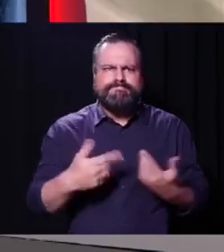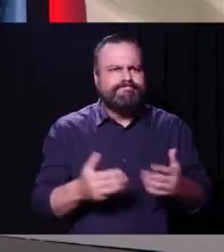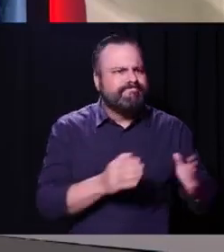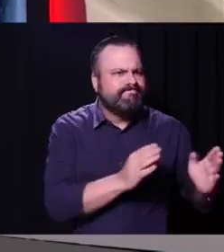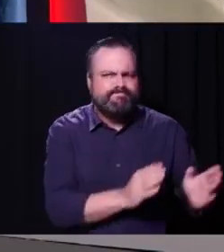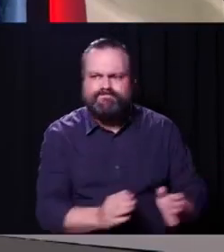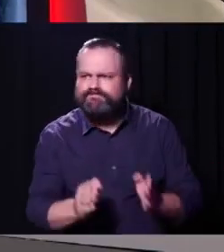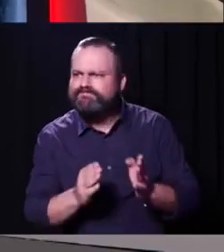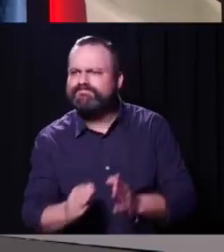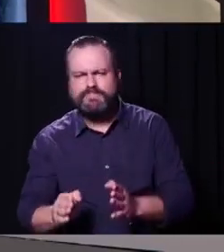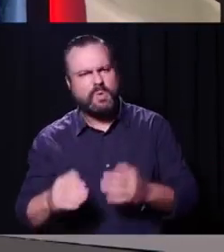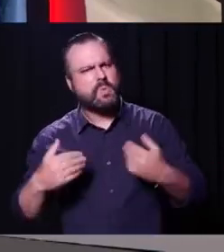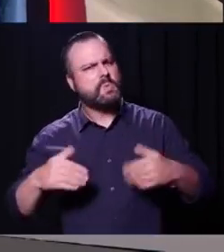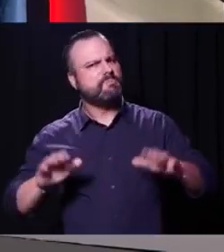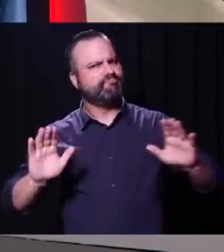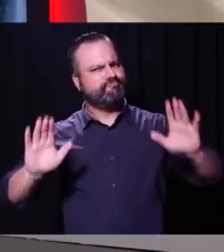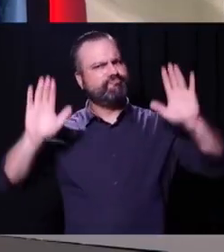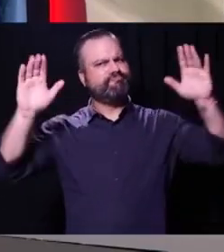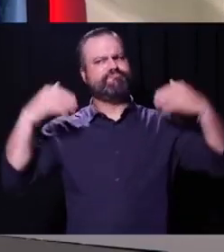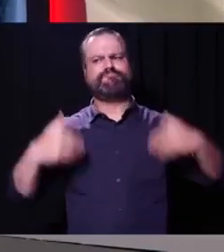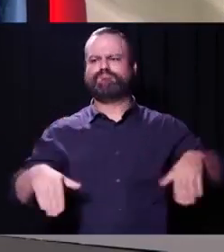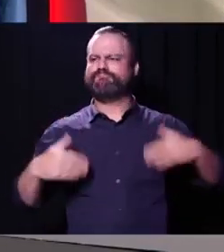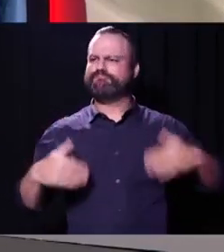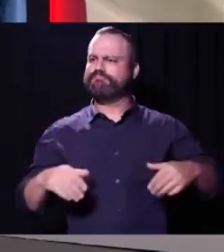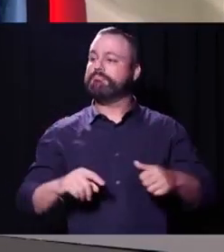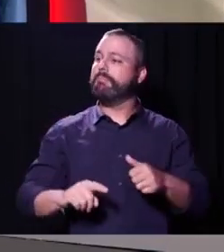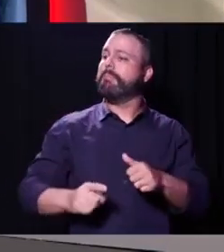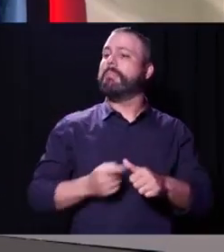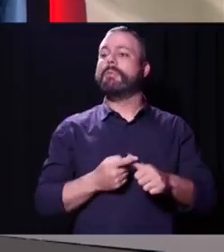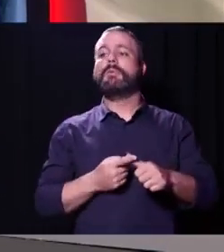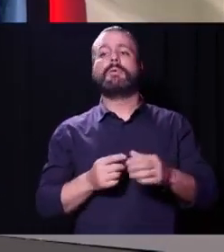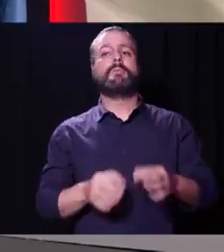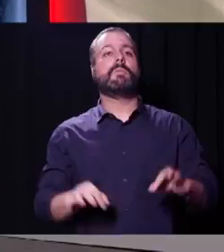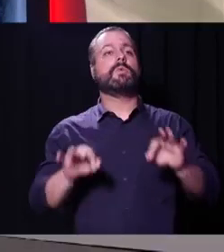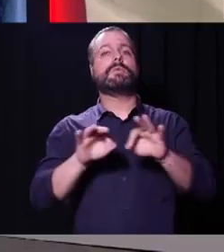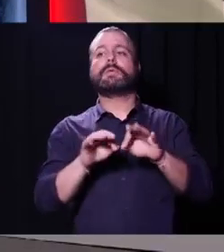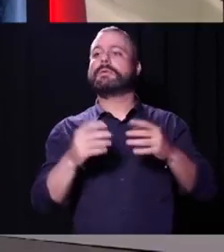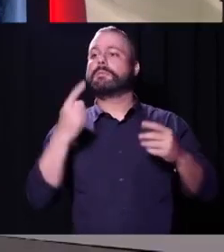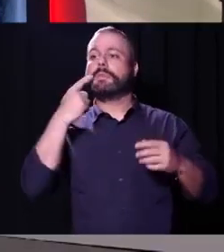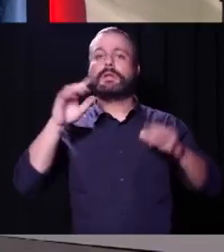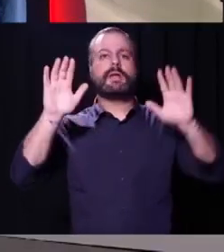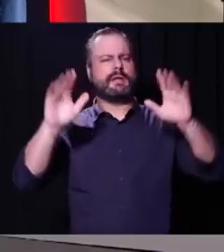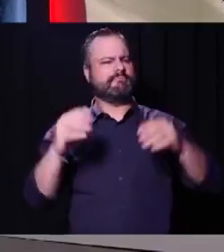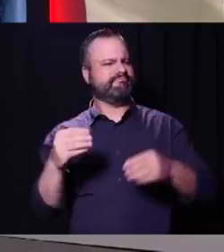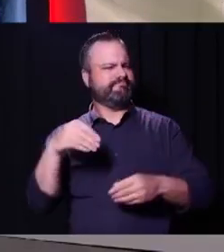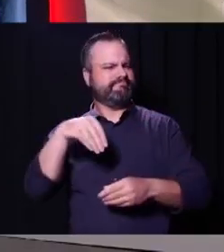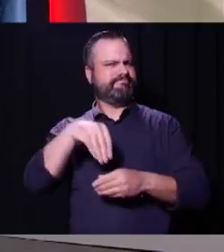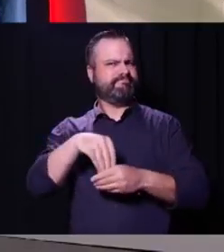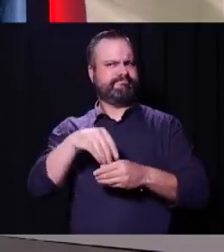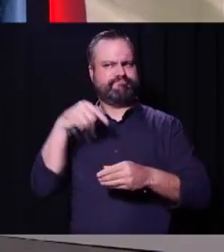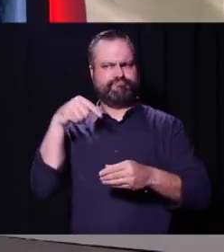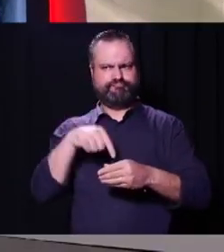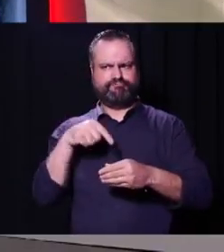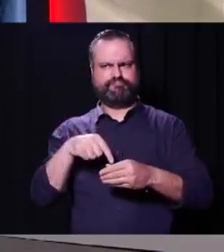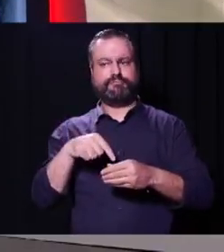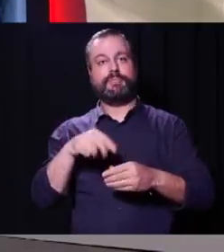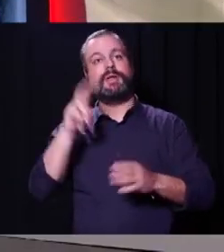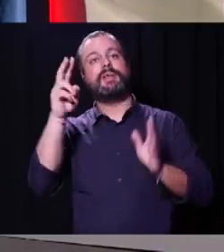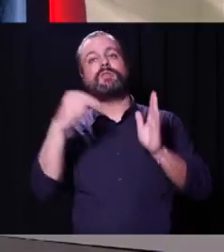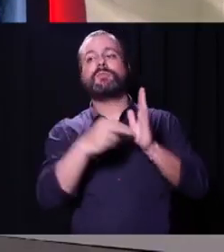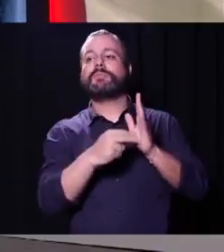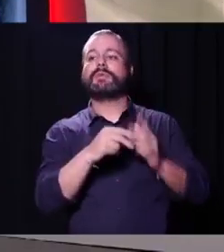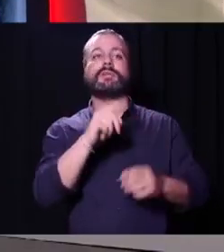elección presidencial del 2019. El propósito de esta jornada es ofrecer a